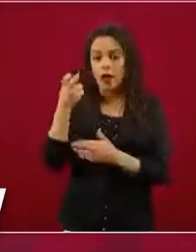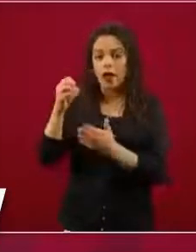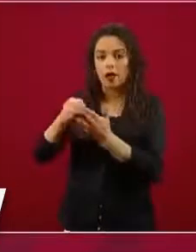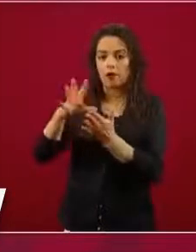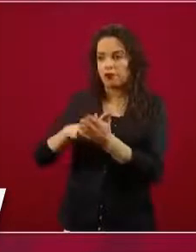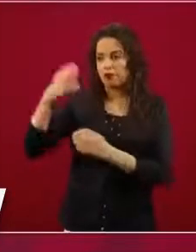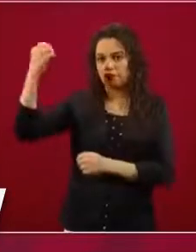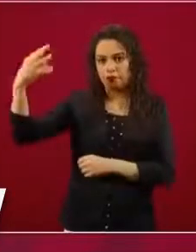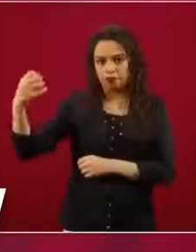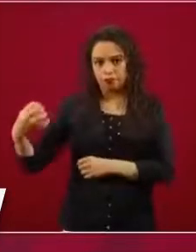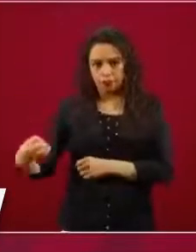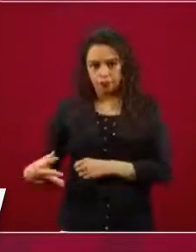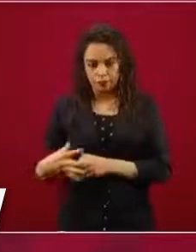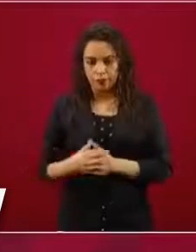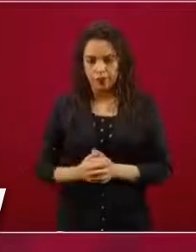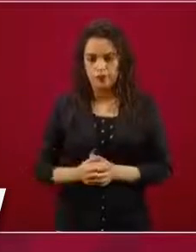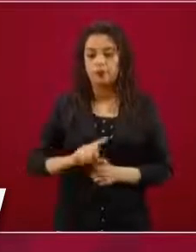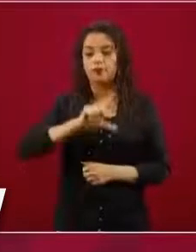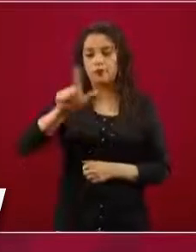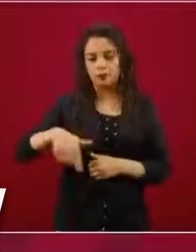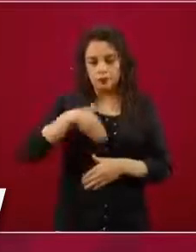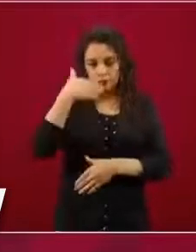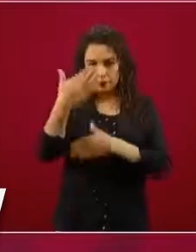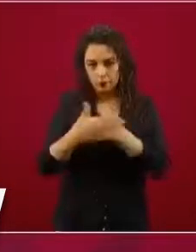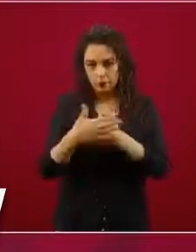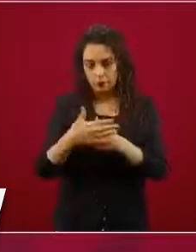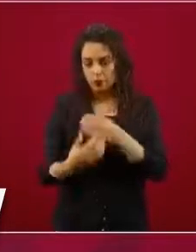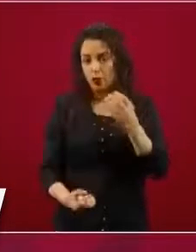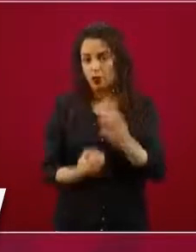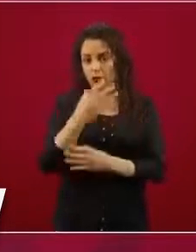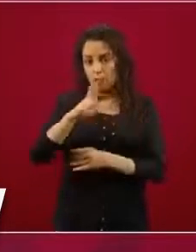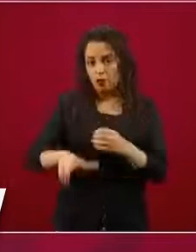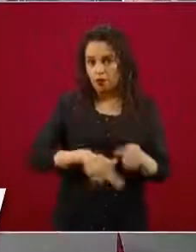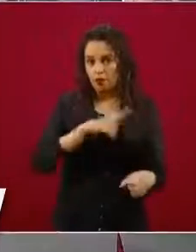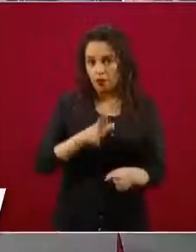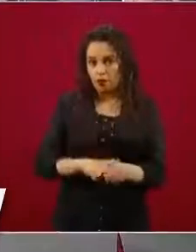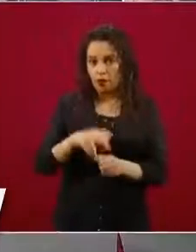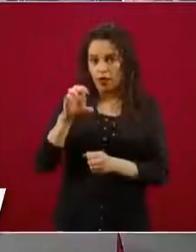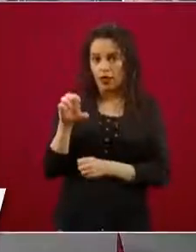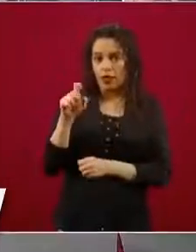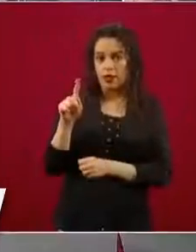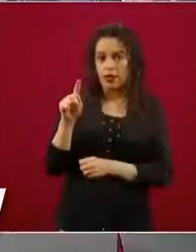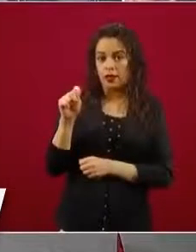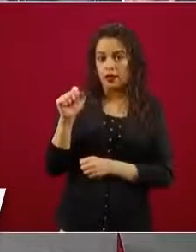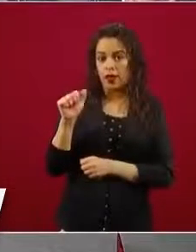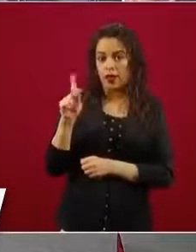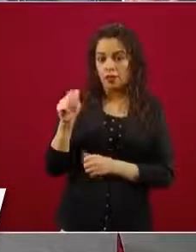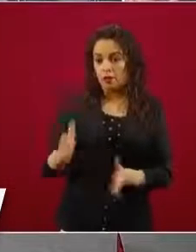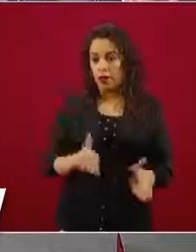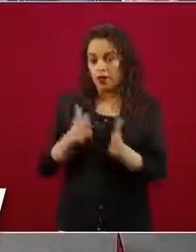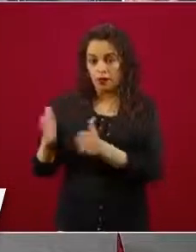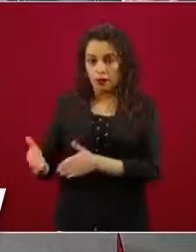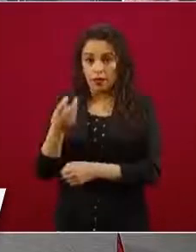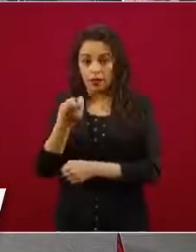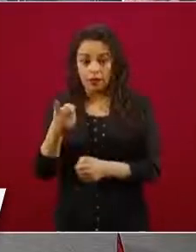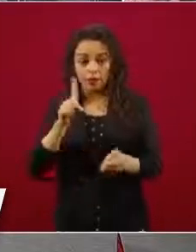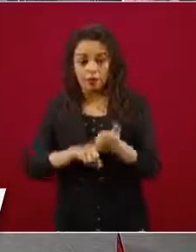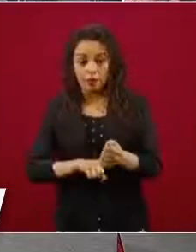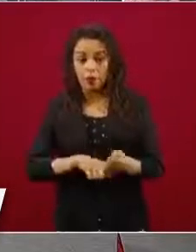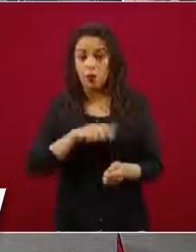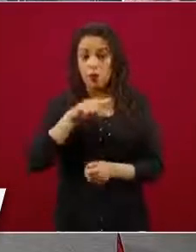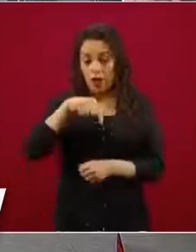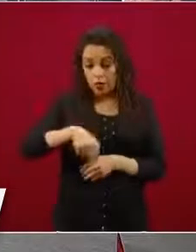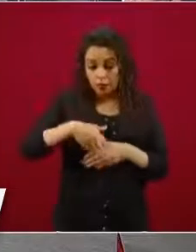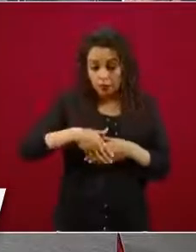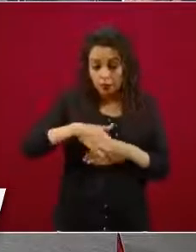de tránsito hacia la etapa nueva, la etapa de nueva normalidad. Entonces, de aquí al lunes, este semáforo que vieron, todo está en